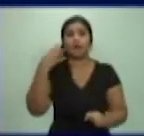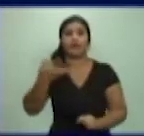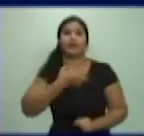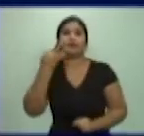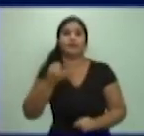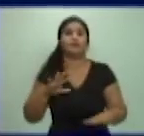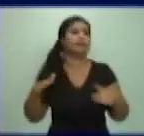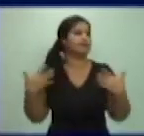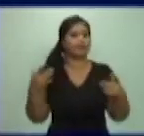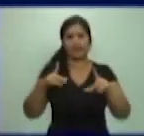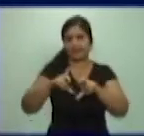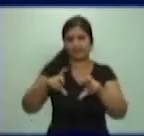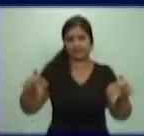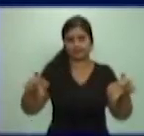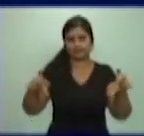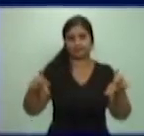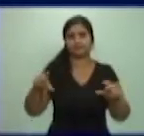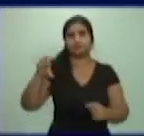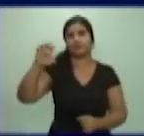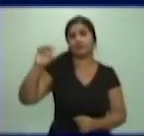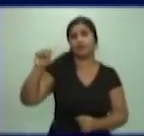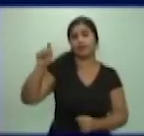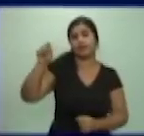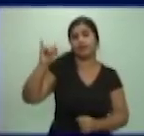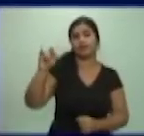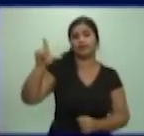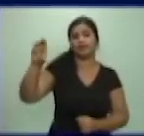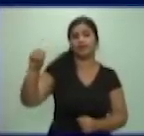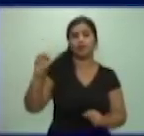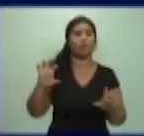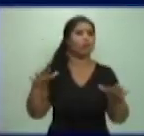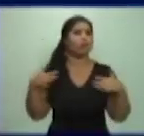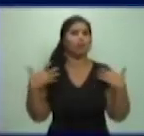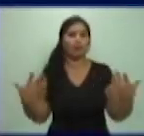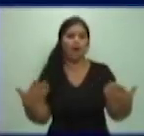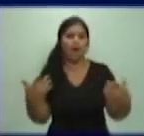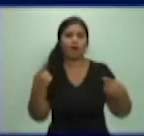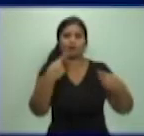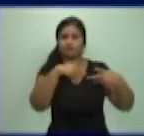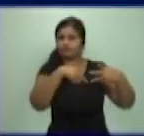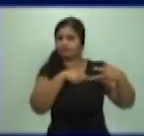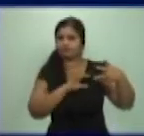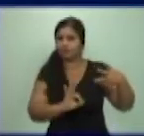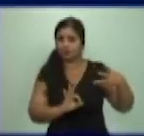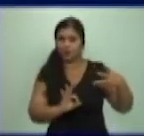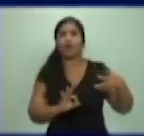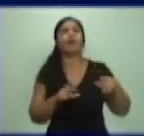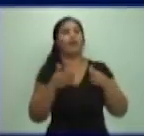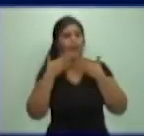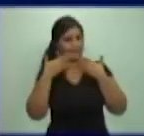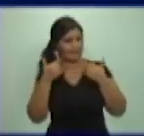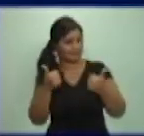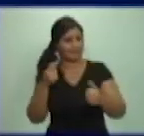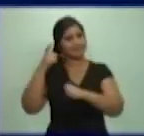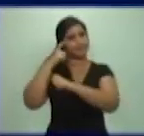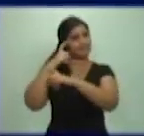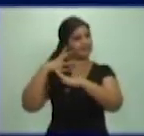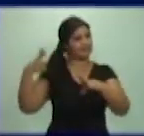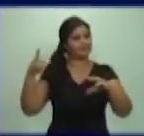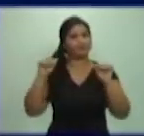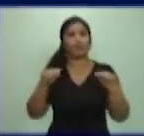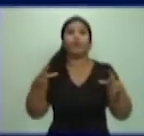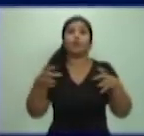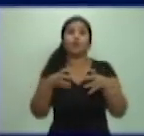estilo, ¿cómo se clasifica este texto? Muy bien, es un texto científico. Nos da un grupo de